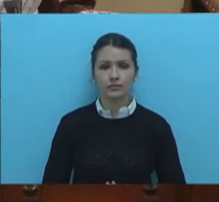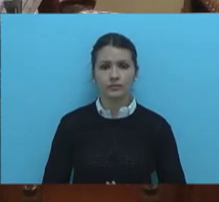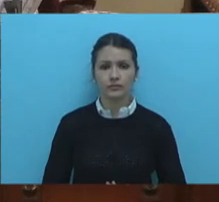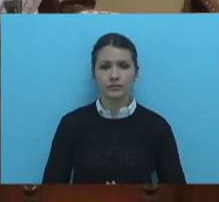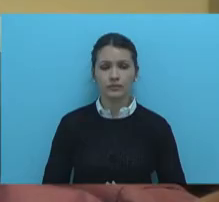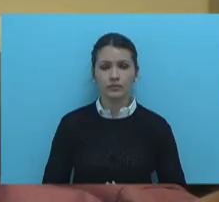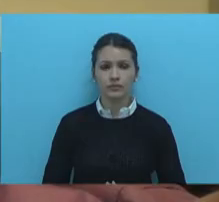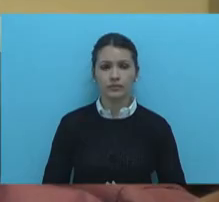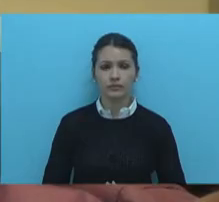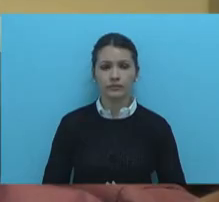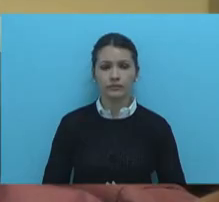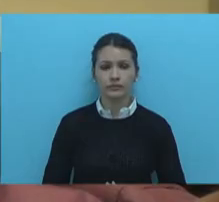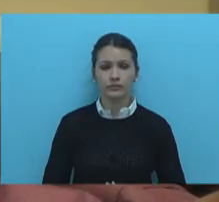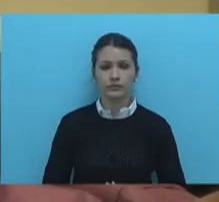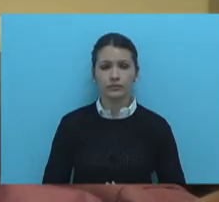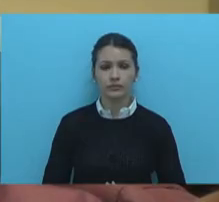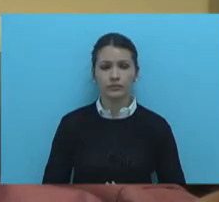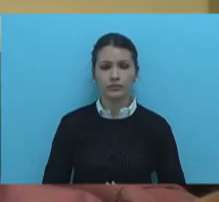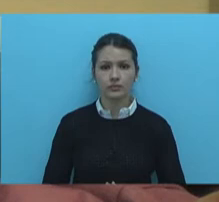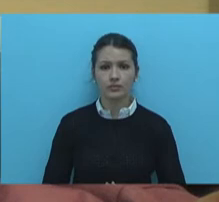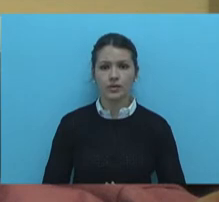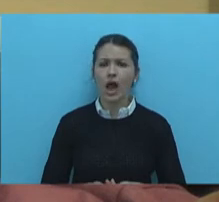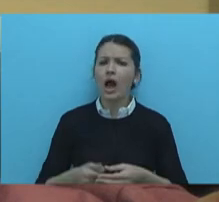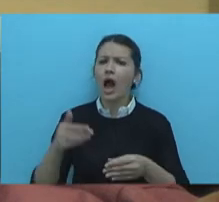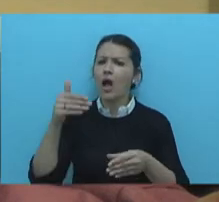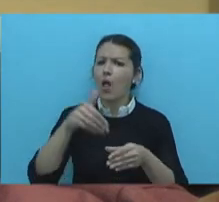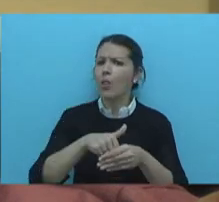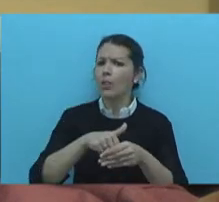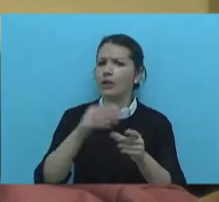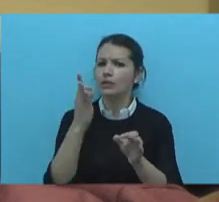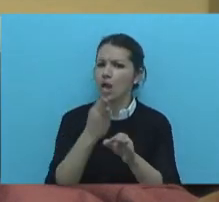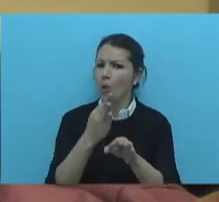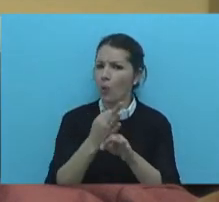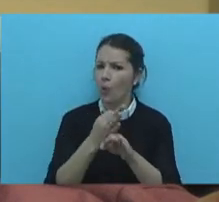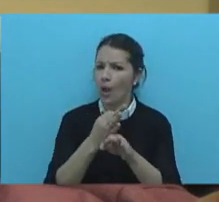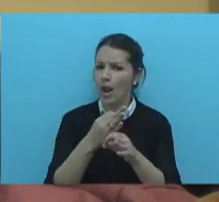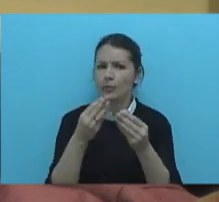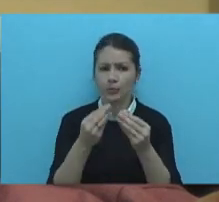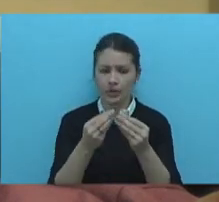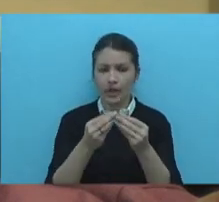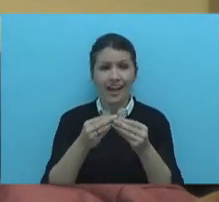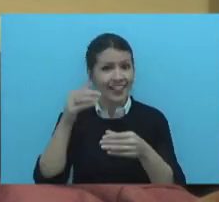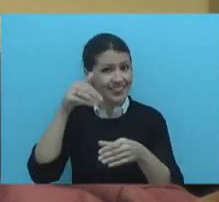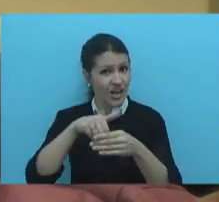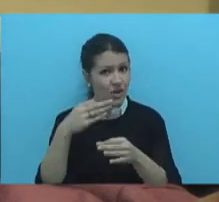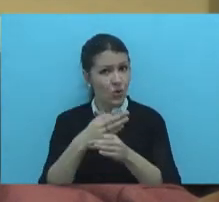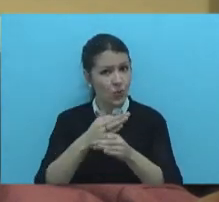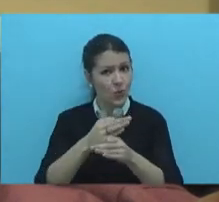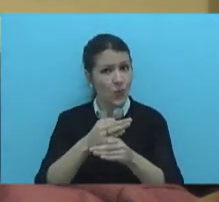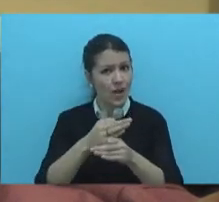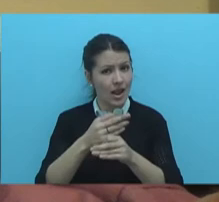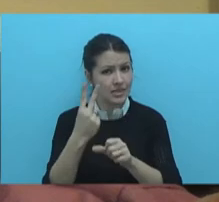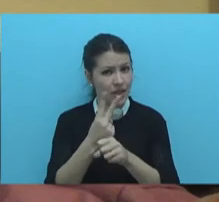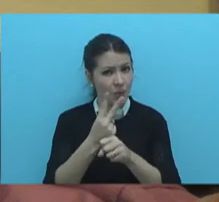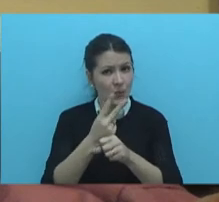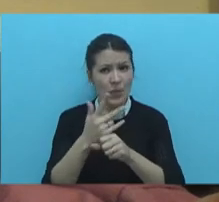iría a las escuelas donde hay mayor cantidad de adolescentes que puedan resolver. O sea, con esto